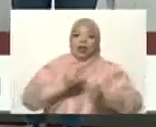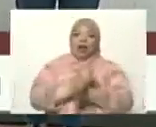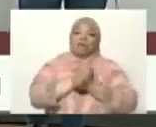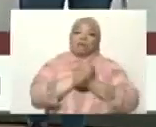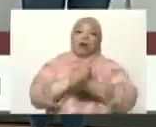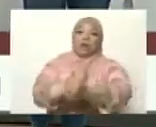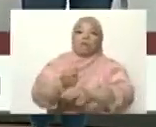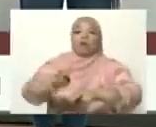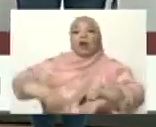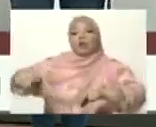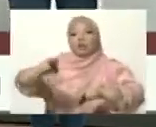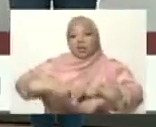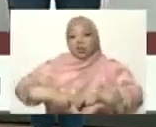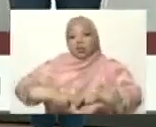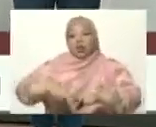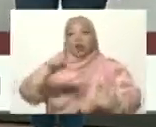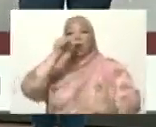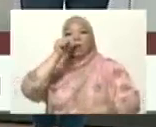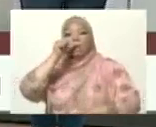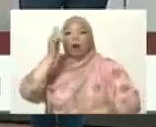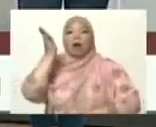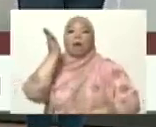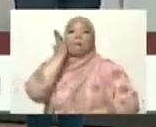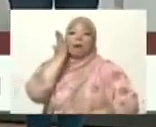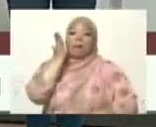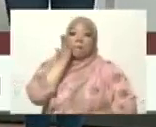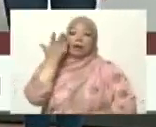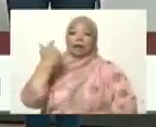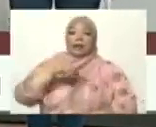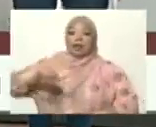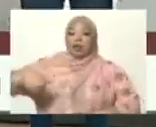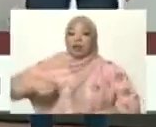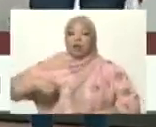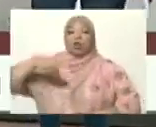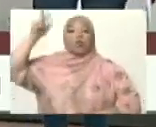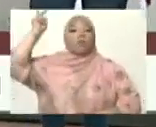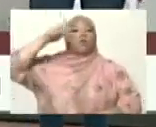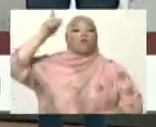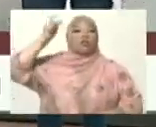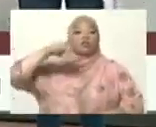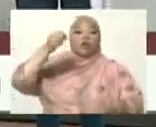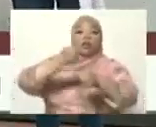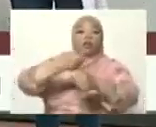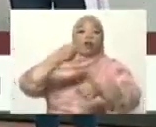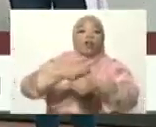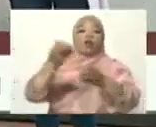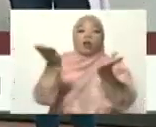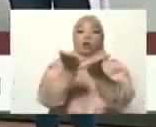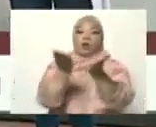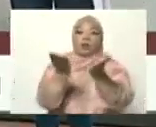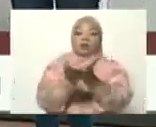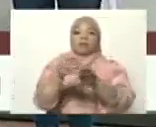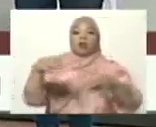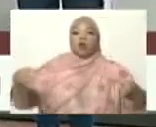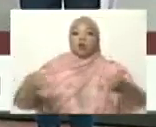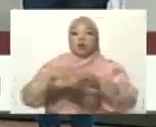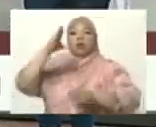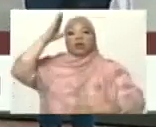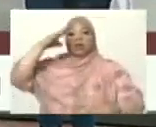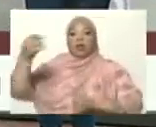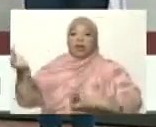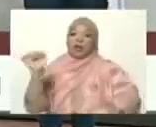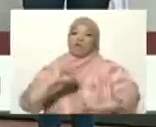nuestros niños, a nuestros padres, a nuestros representantes y a nuestros docentes y sus trabajadores. Así que con las bricomiles, a